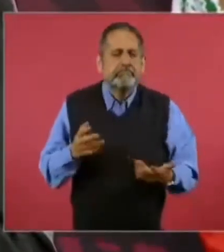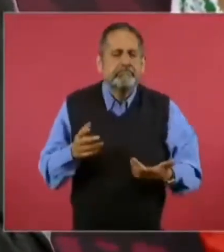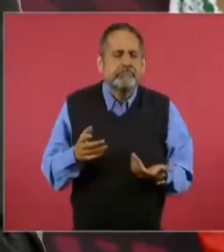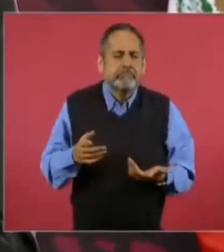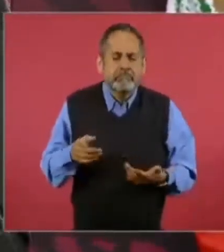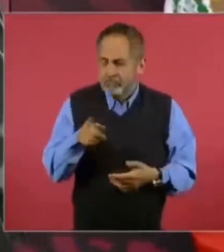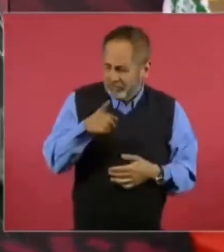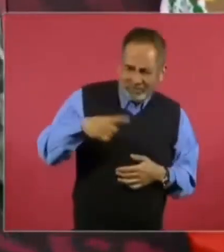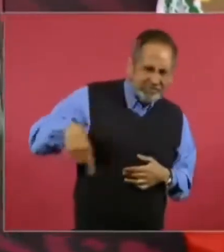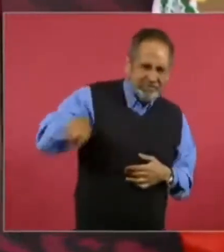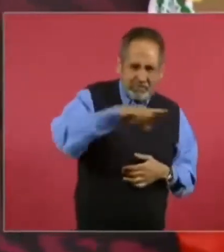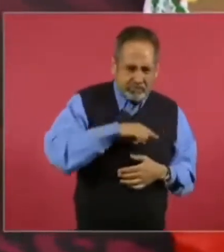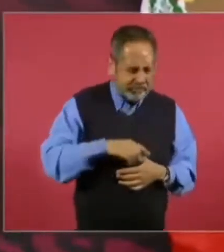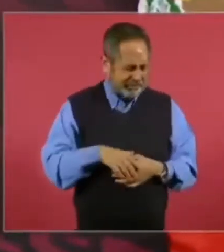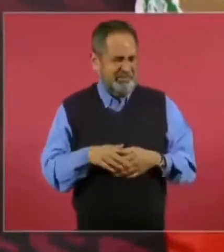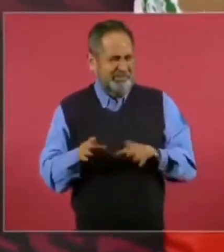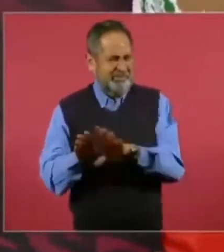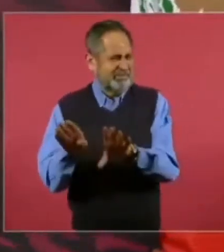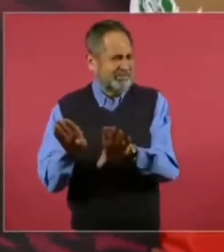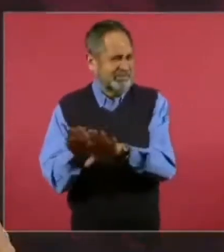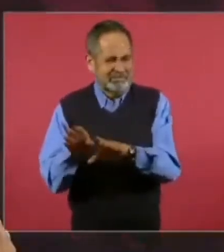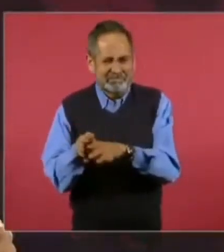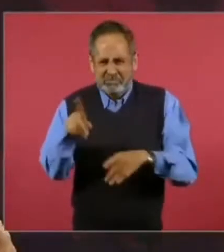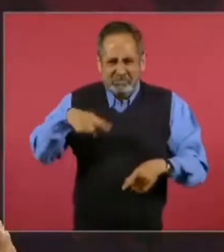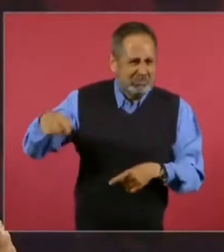Un mago,